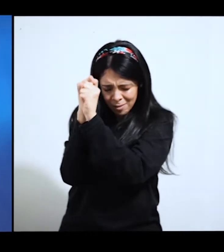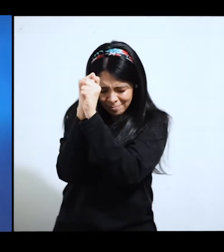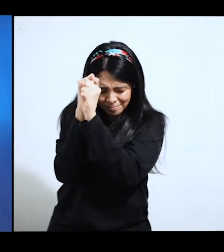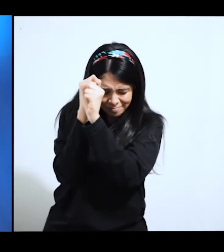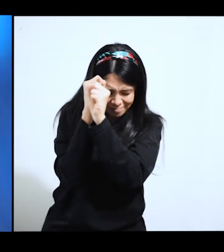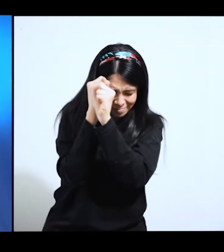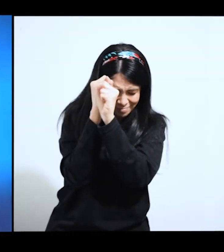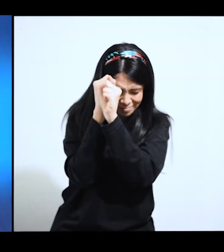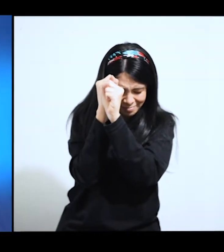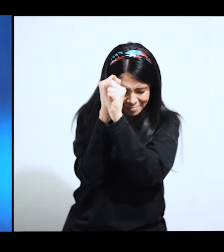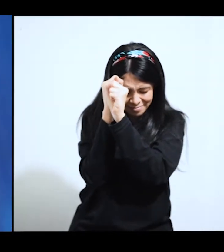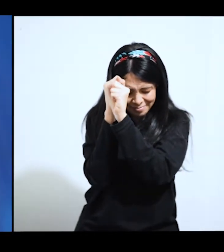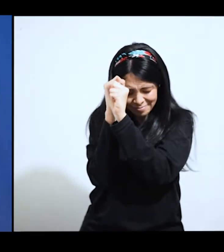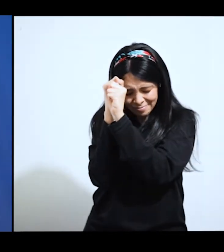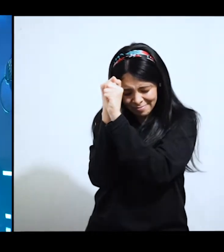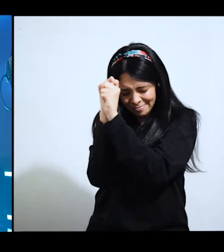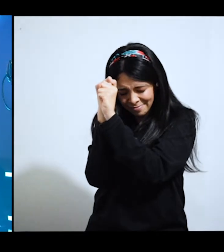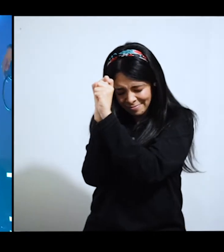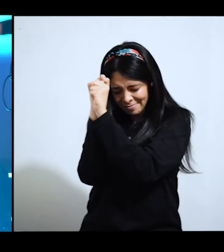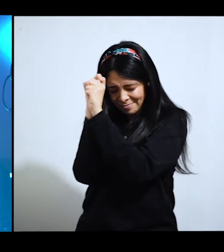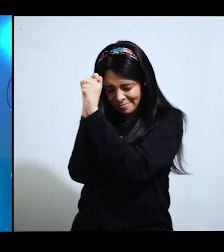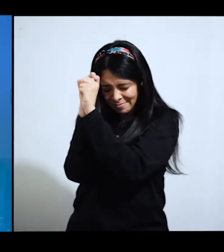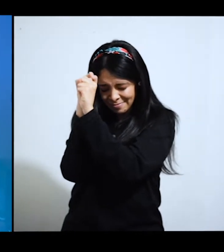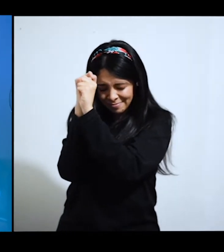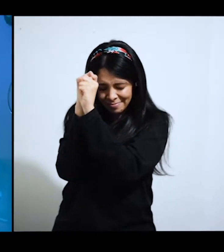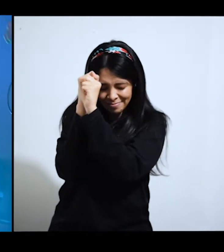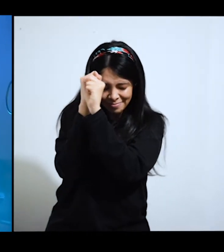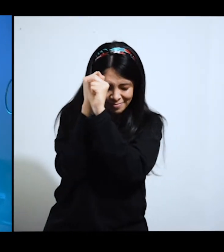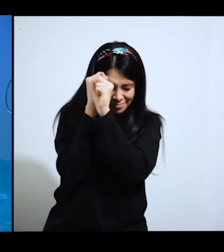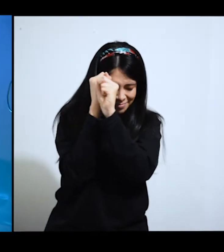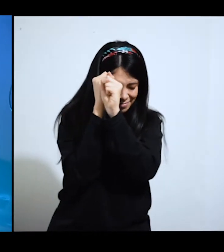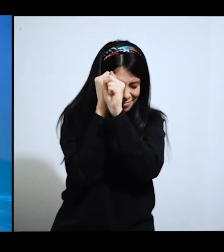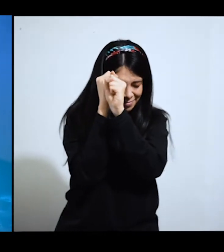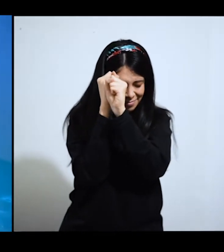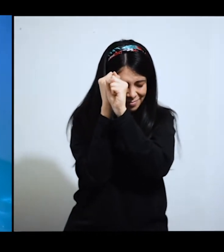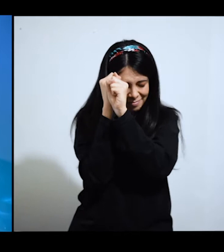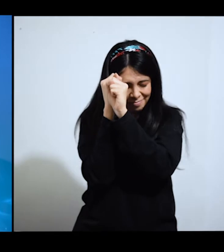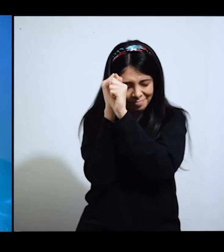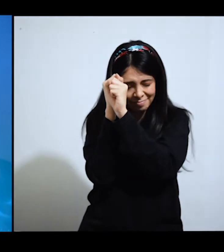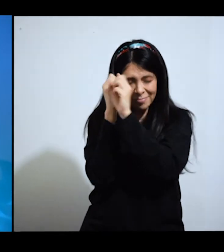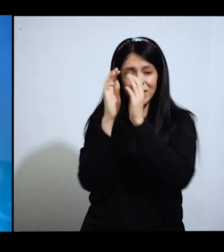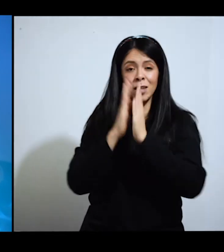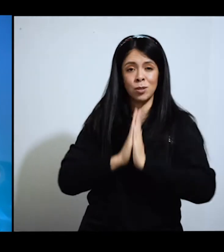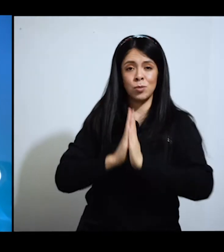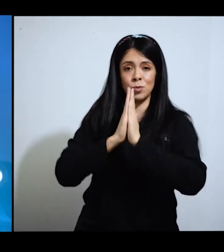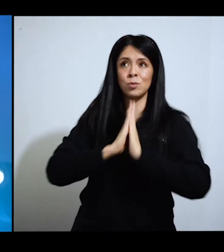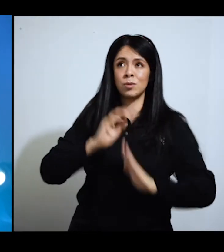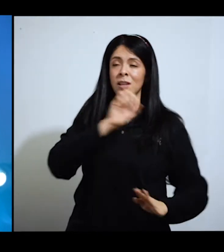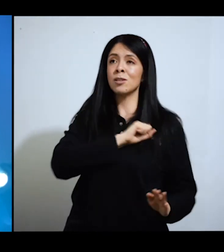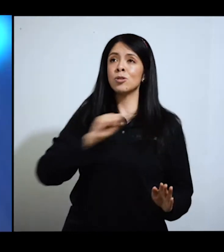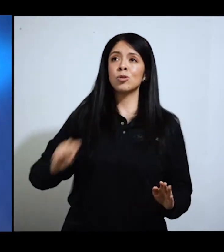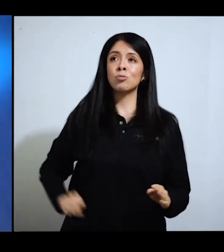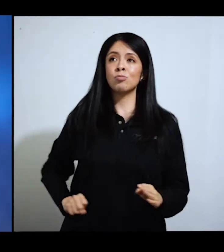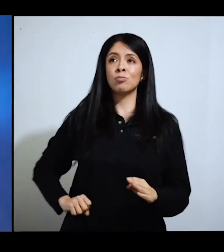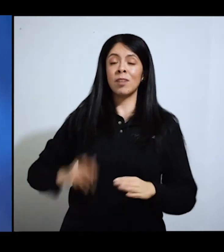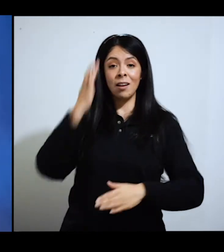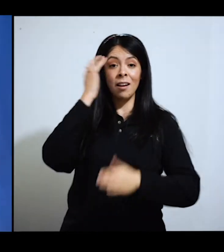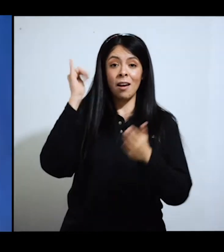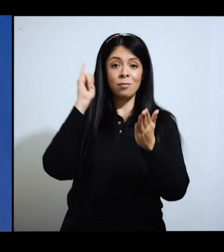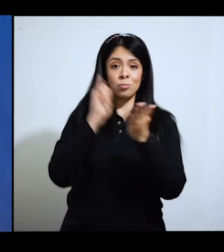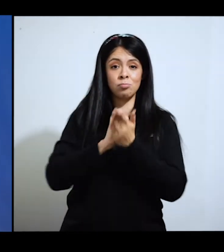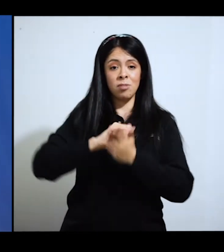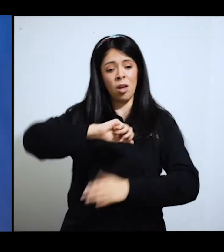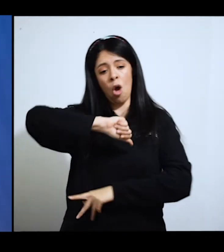permaneceré a los pies de Cristo. Y Señor, creemos que no